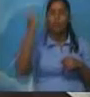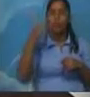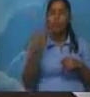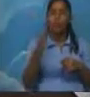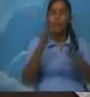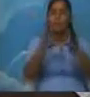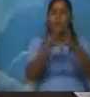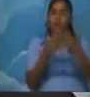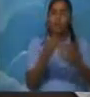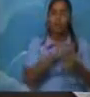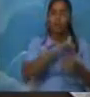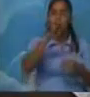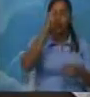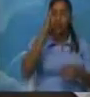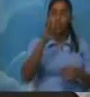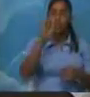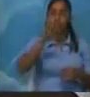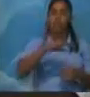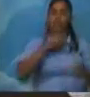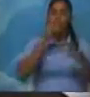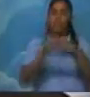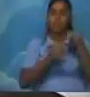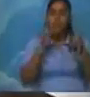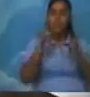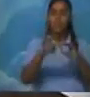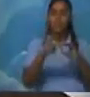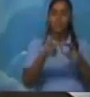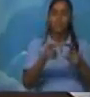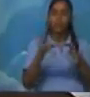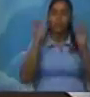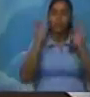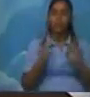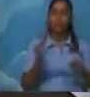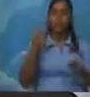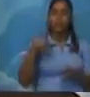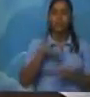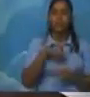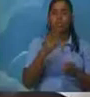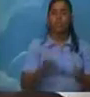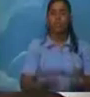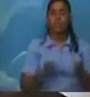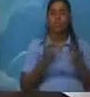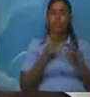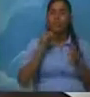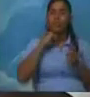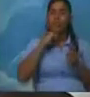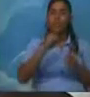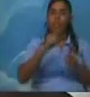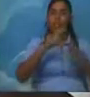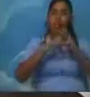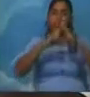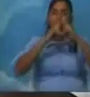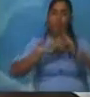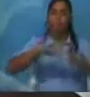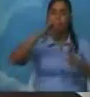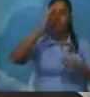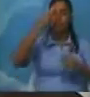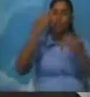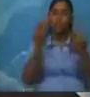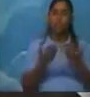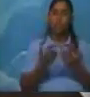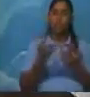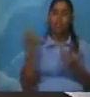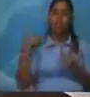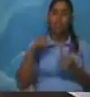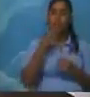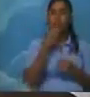la palabra de Dios que está haciendo está haciendo el efecto en nuestras vidas y que es la honra que Dios nos ha que si hoy tenemos una